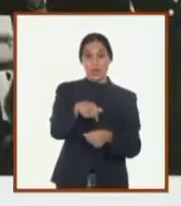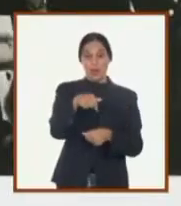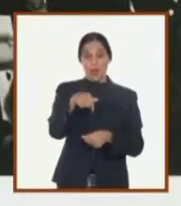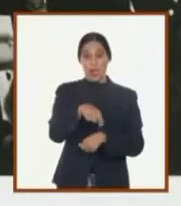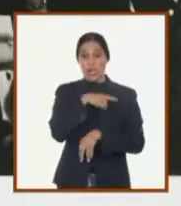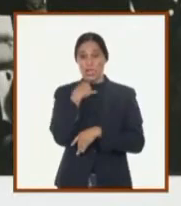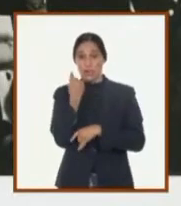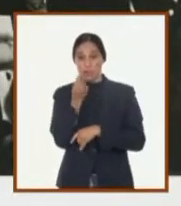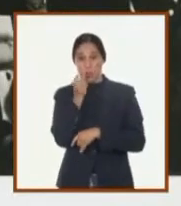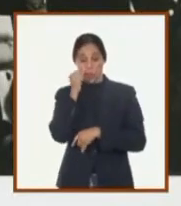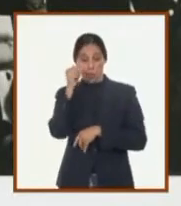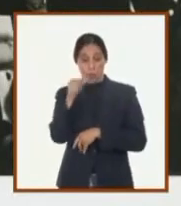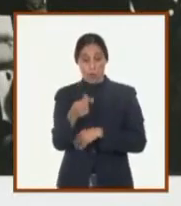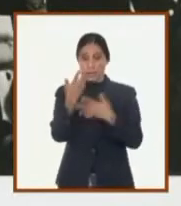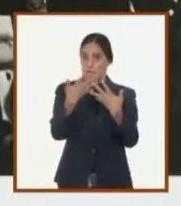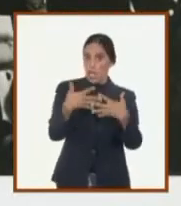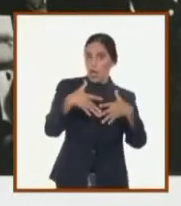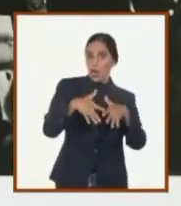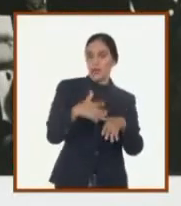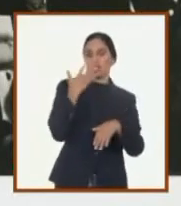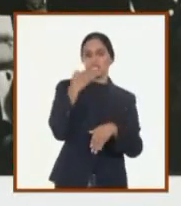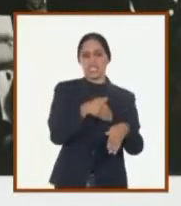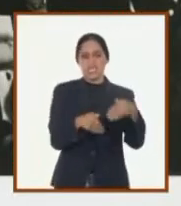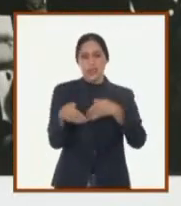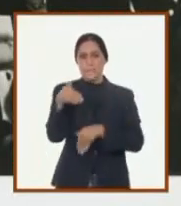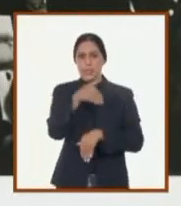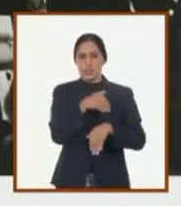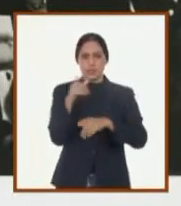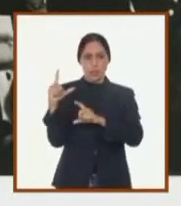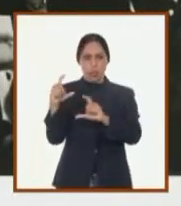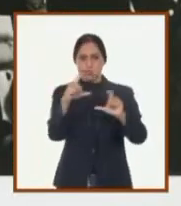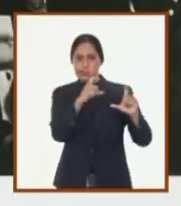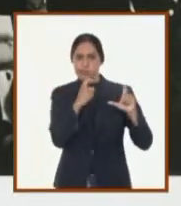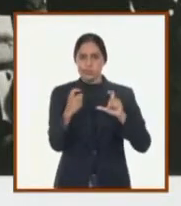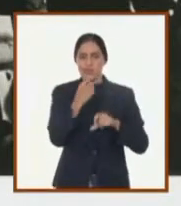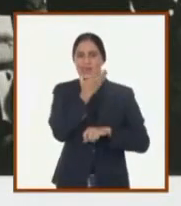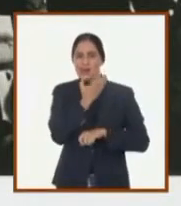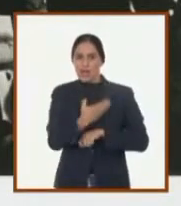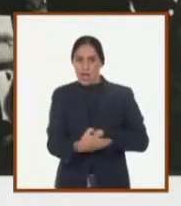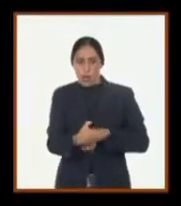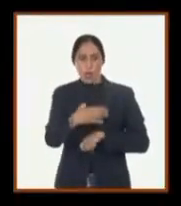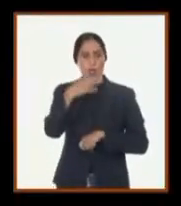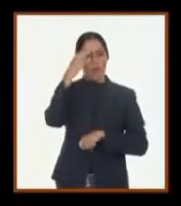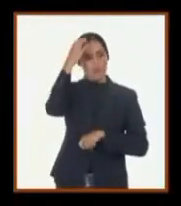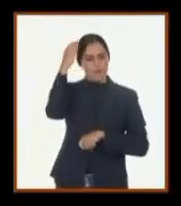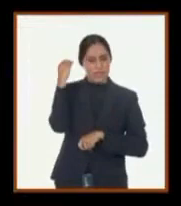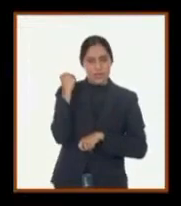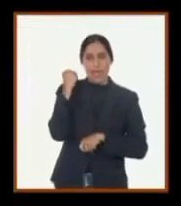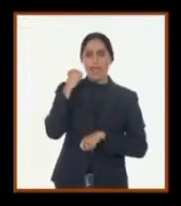orador de ese acto estuvo el comandante estuvo general de ejército rú Castro estuvo Vilma estuvo